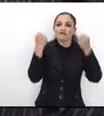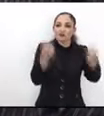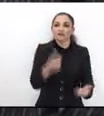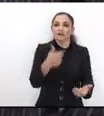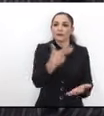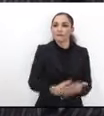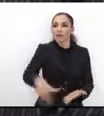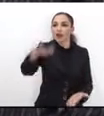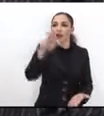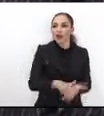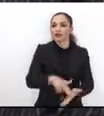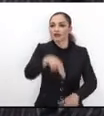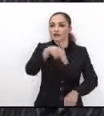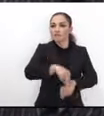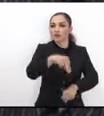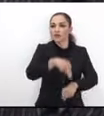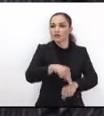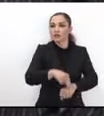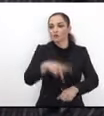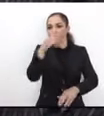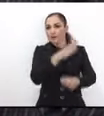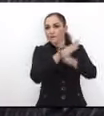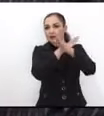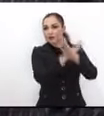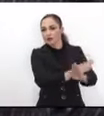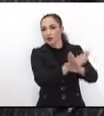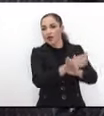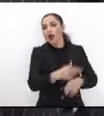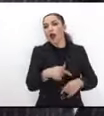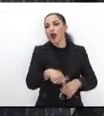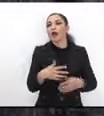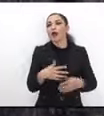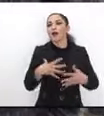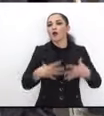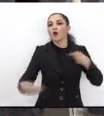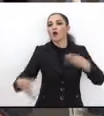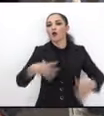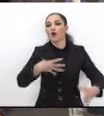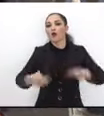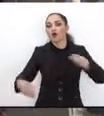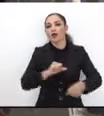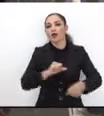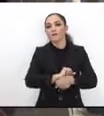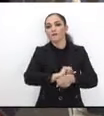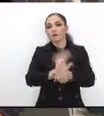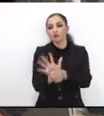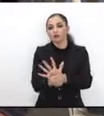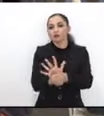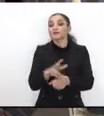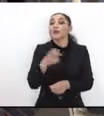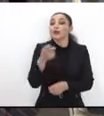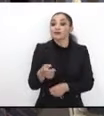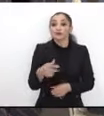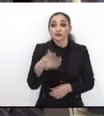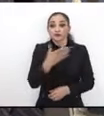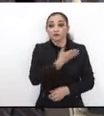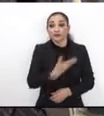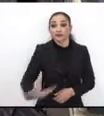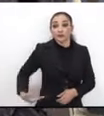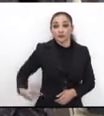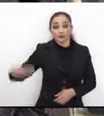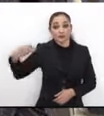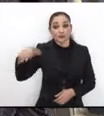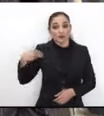estos lugares la pandemia, la terrible pandemia del coronavirus. El presidente municipal está muy